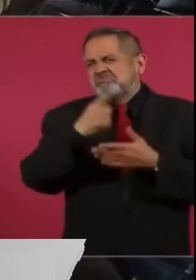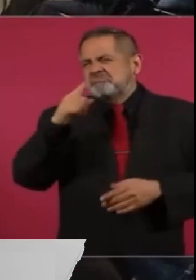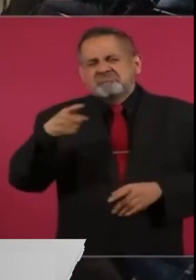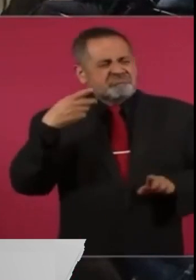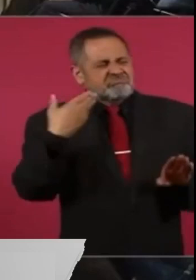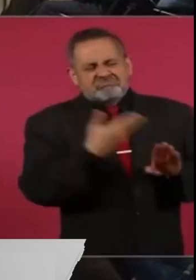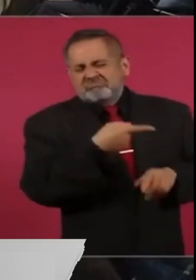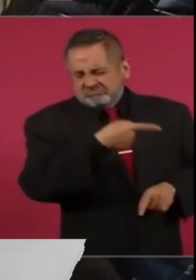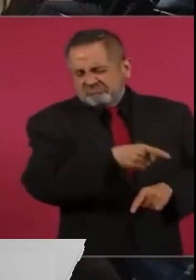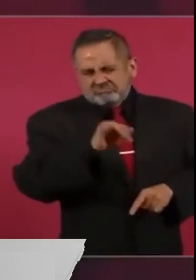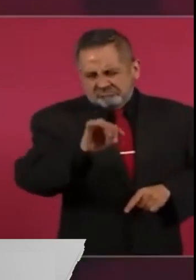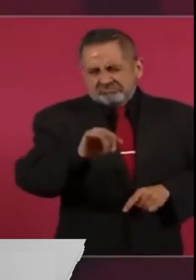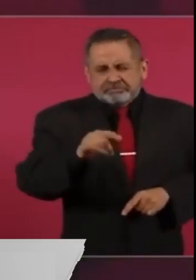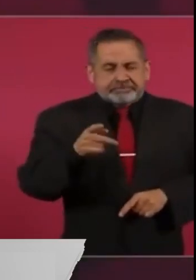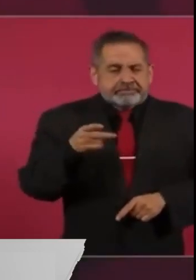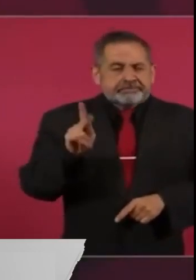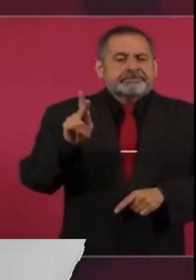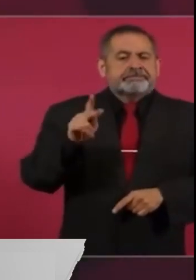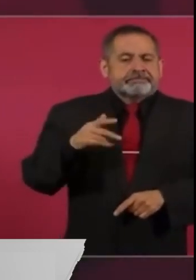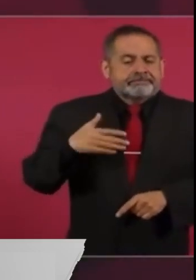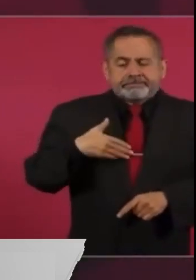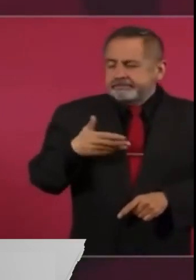pedí